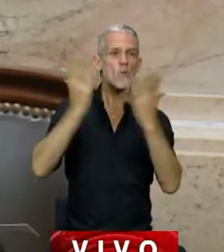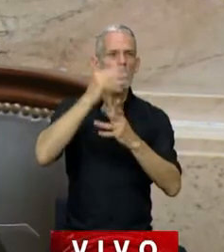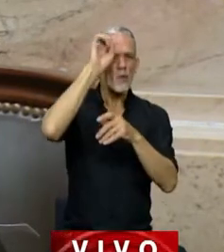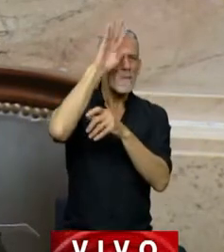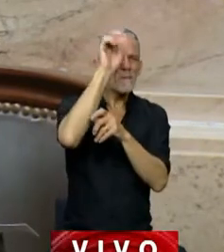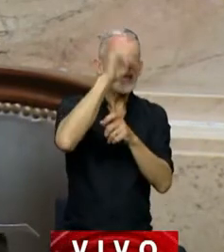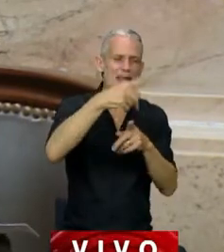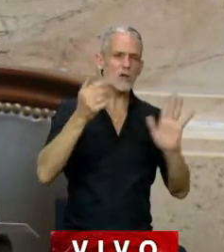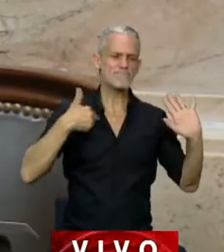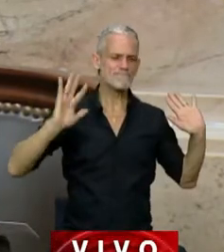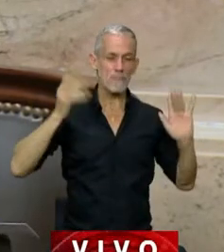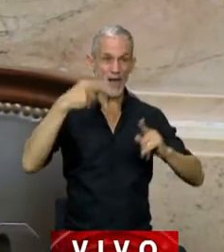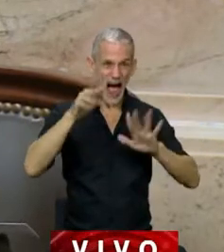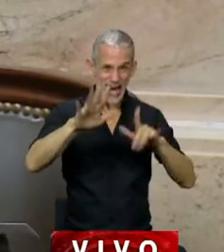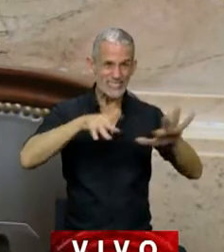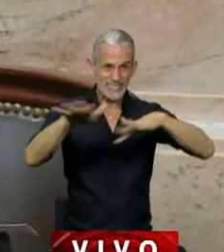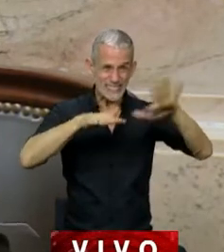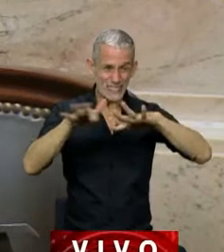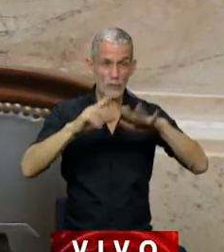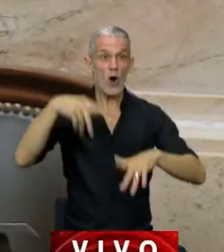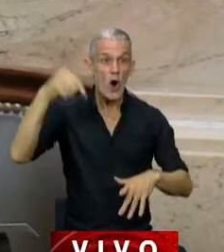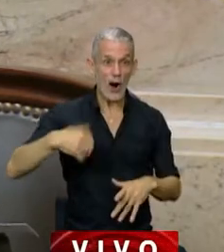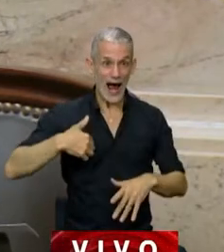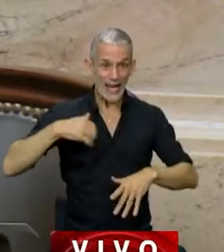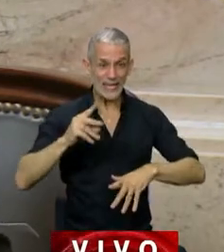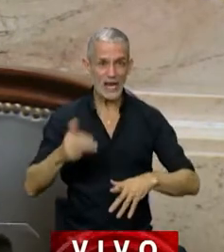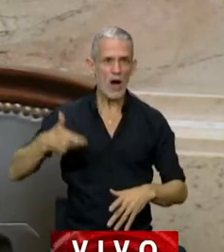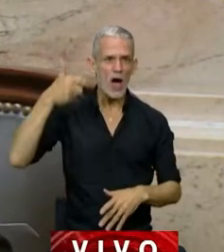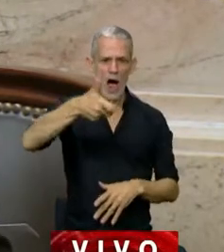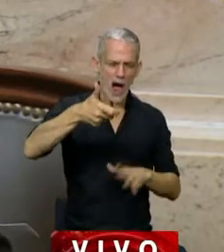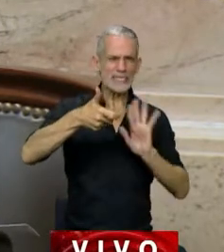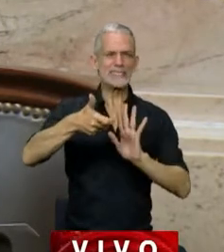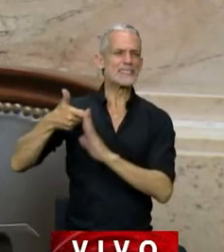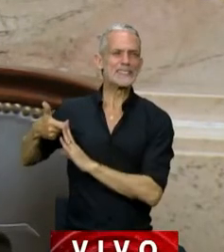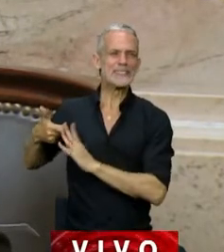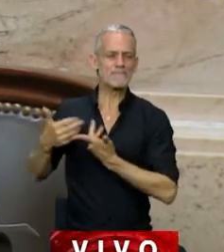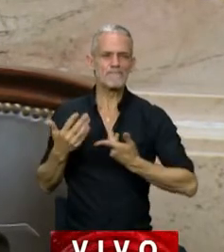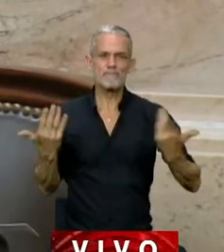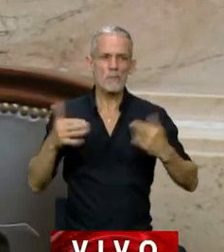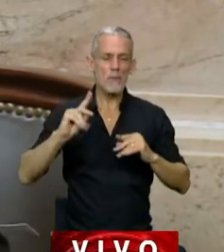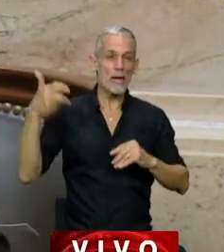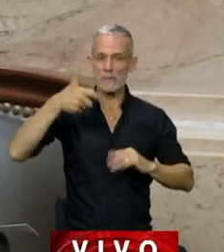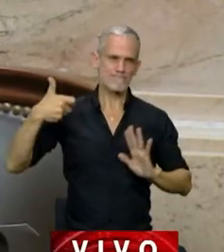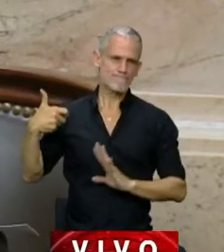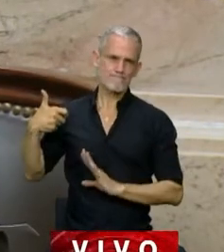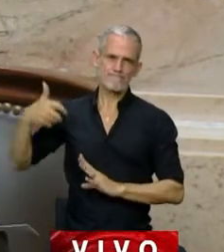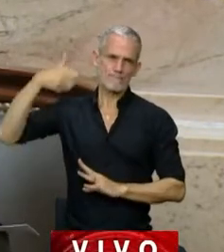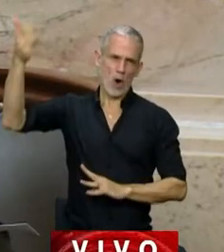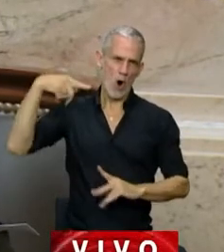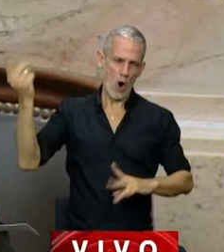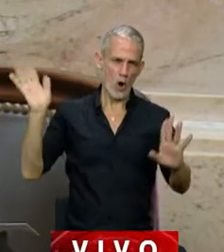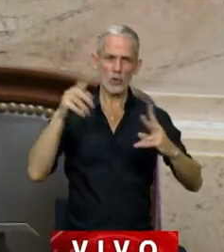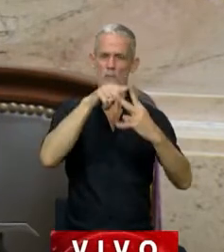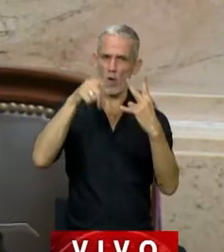minero dijeron que en esta realidad, en esta Argentina, hoy son inviables esas inversiones, por